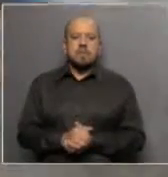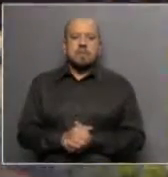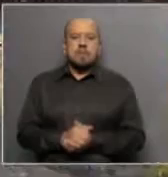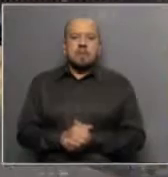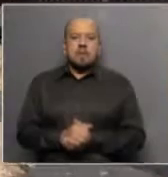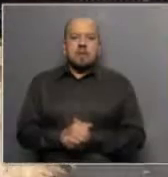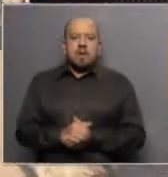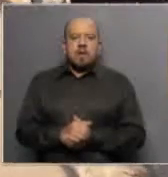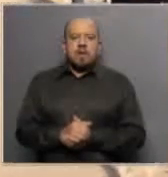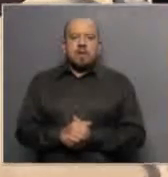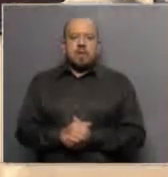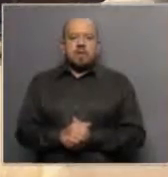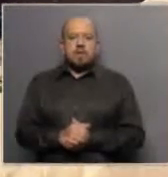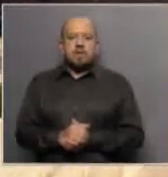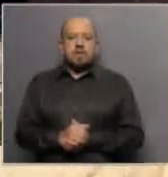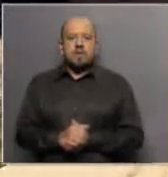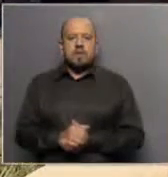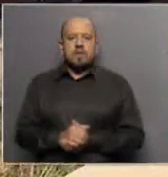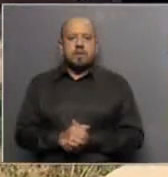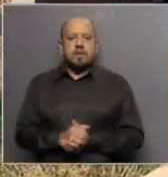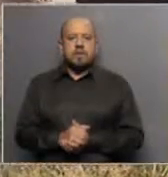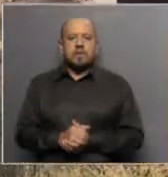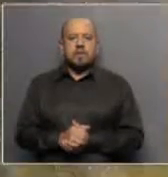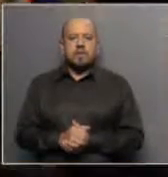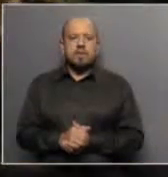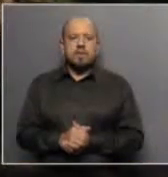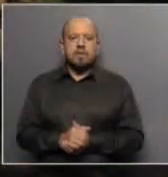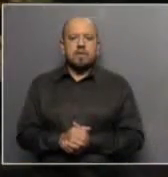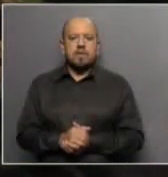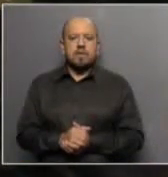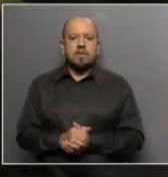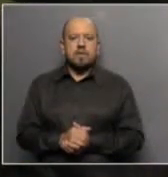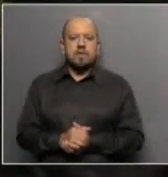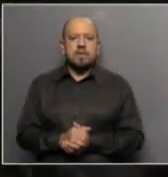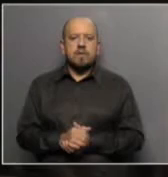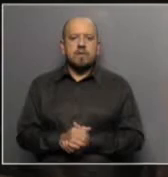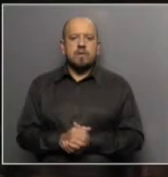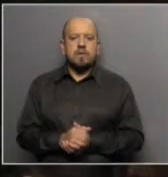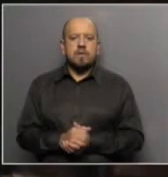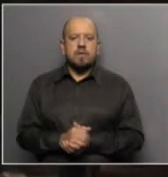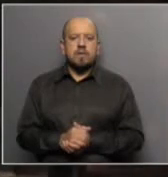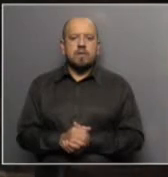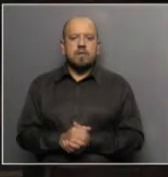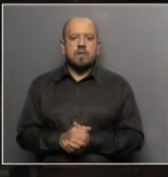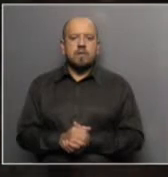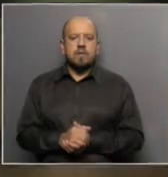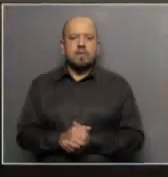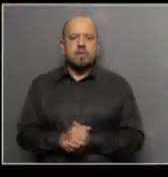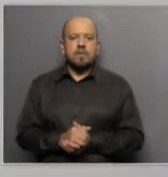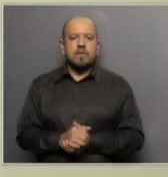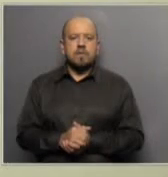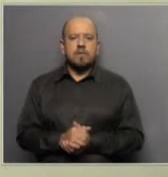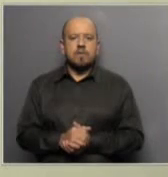digital. Zonas, mesas, cobines, nueva esperanza quieren